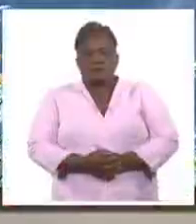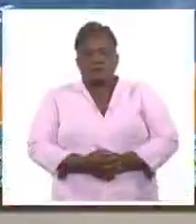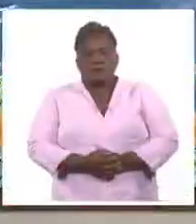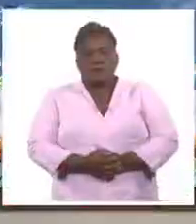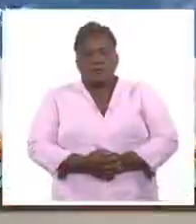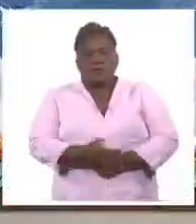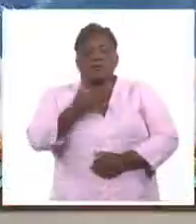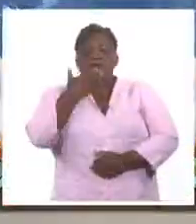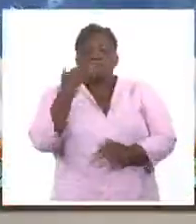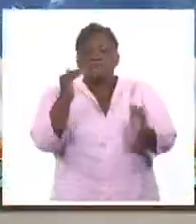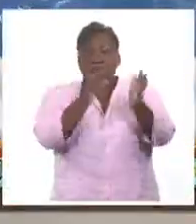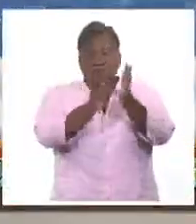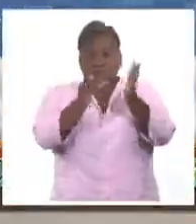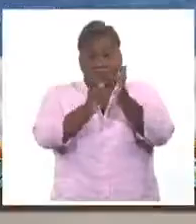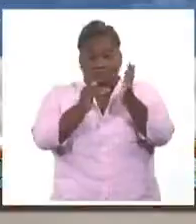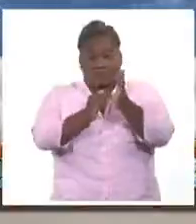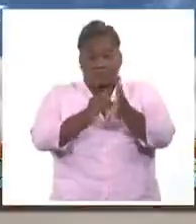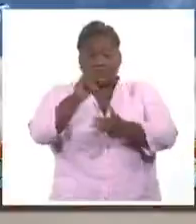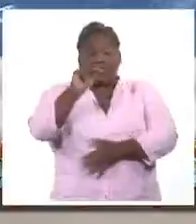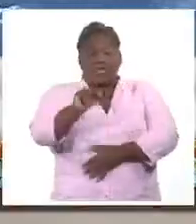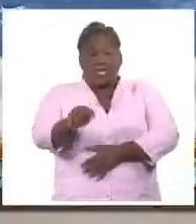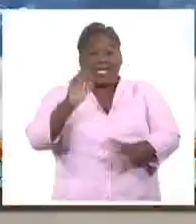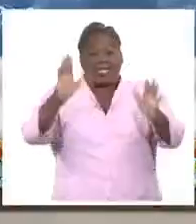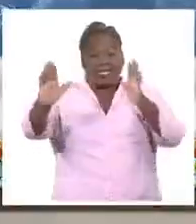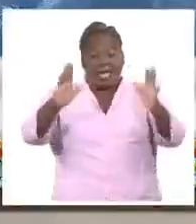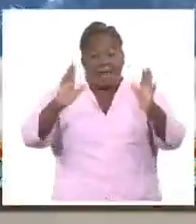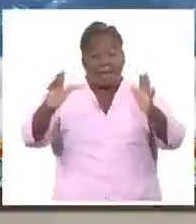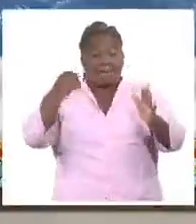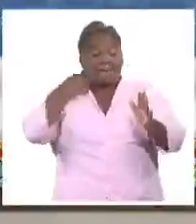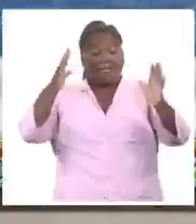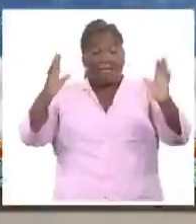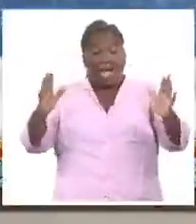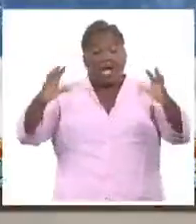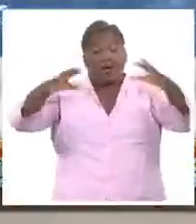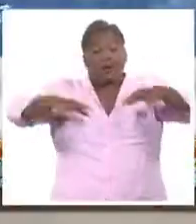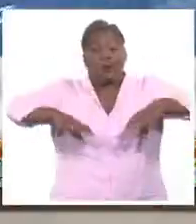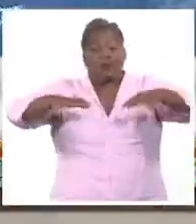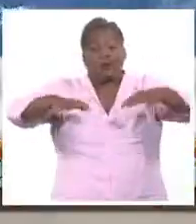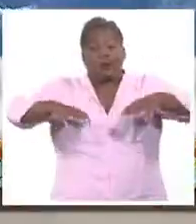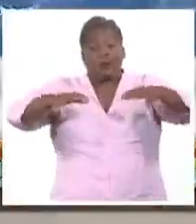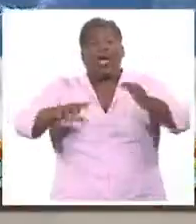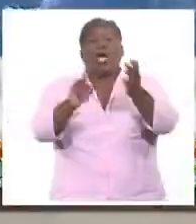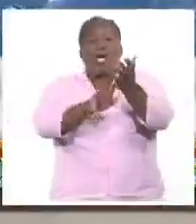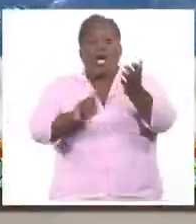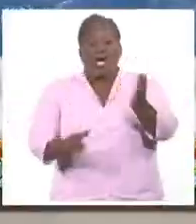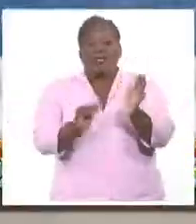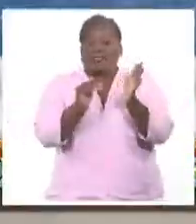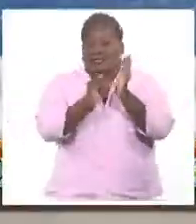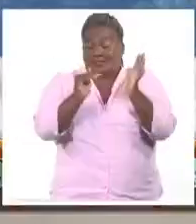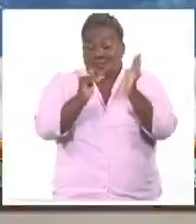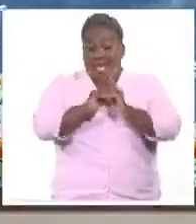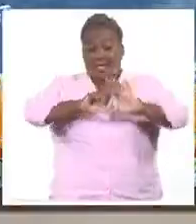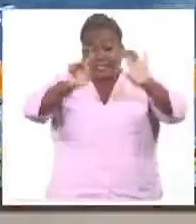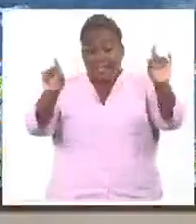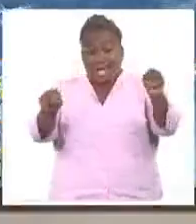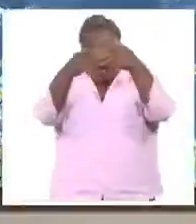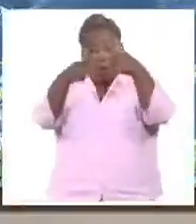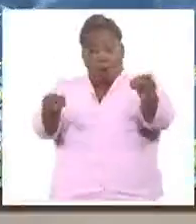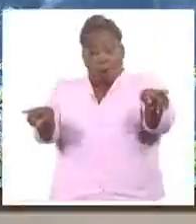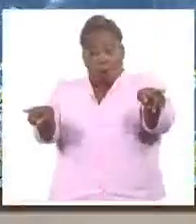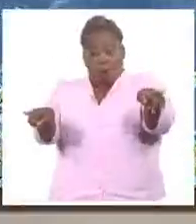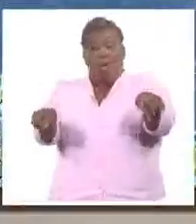Buenas tardes. Continúan los sistemas propios de esta época del año generando actividad de chubascos y tormentas eléctricas durante la tarde en gran parte del país,